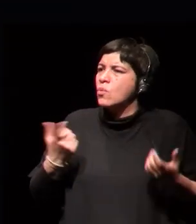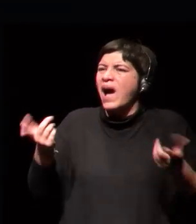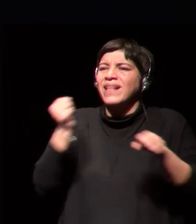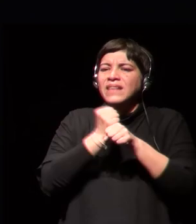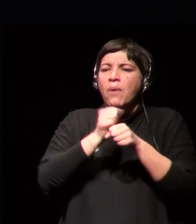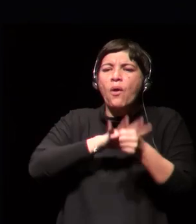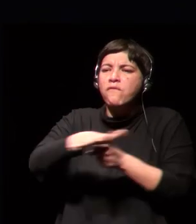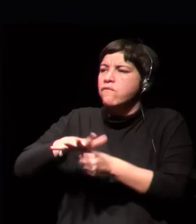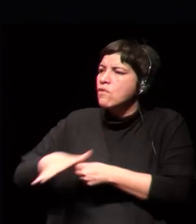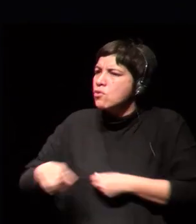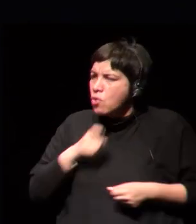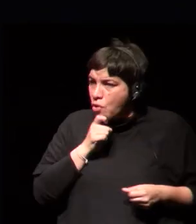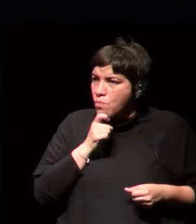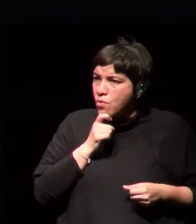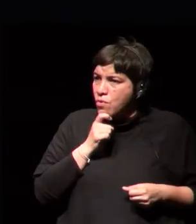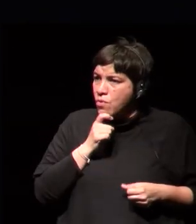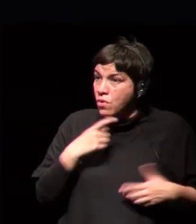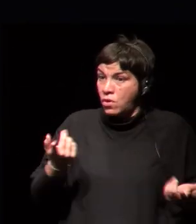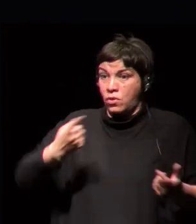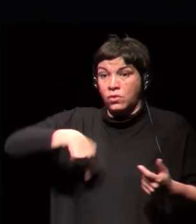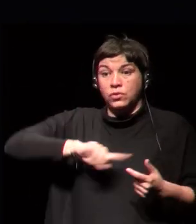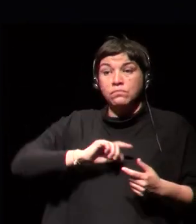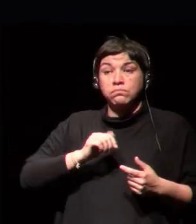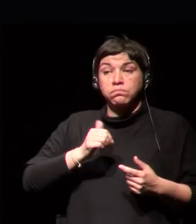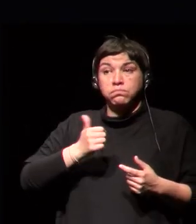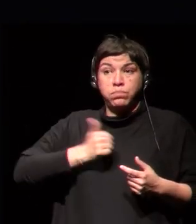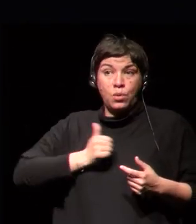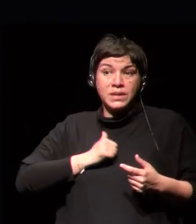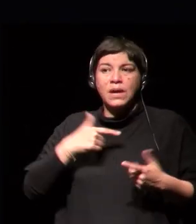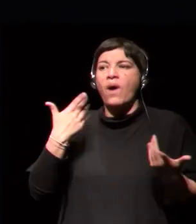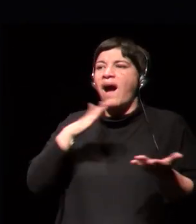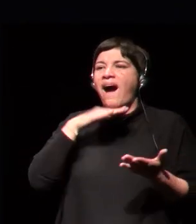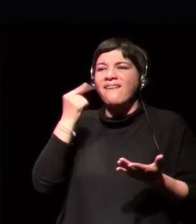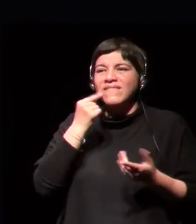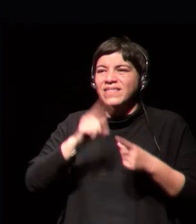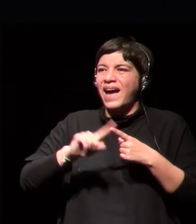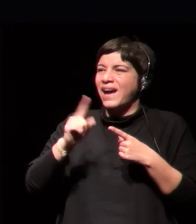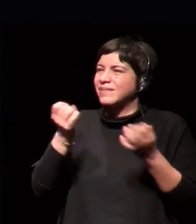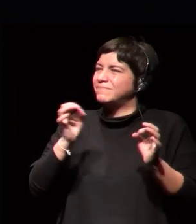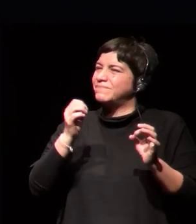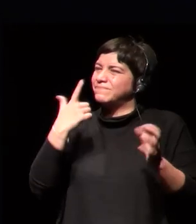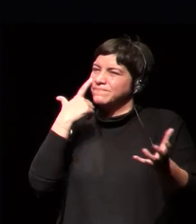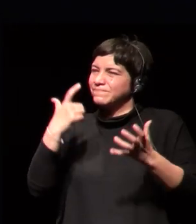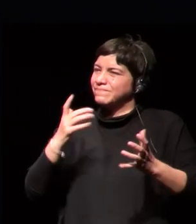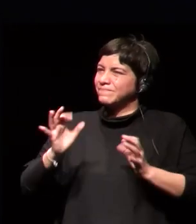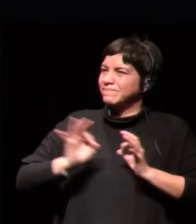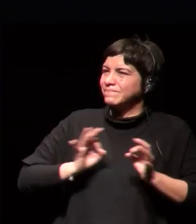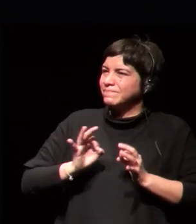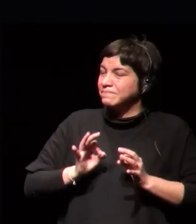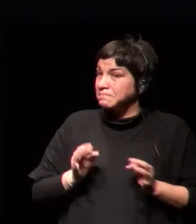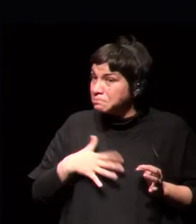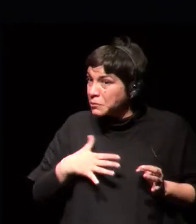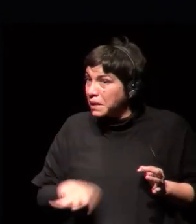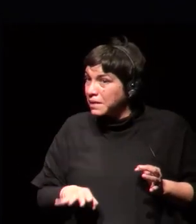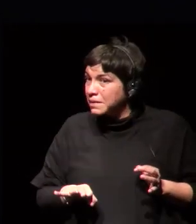aprovechar nuestras habilidades dramáticas para que el contenido del arte tenga más sentido, para que el proceso de la creación